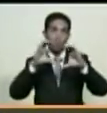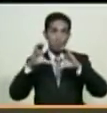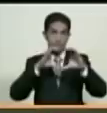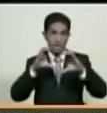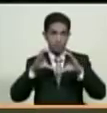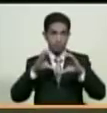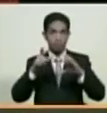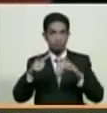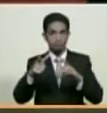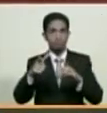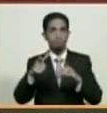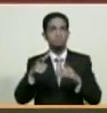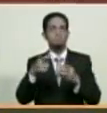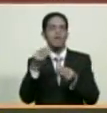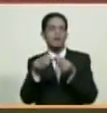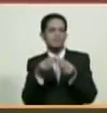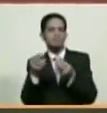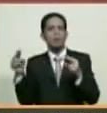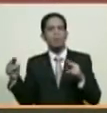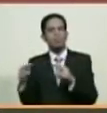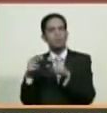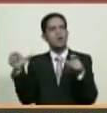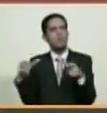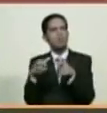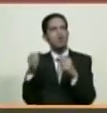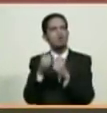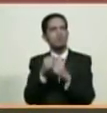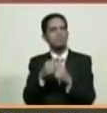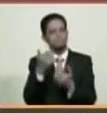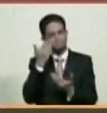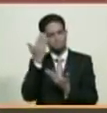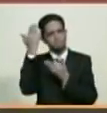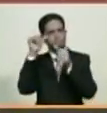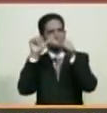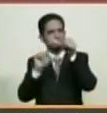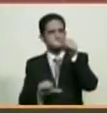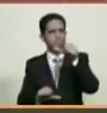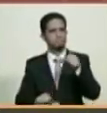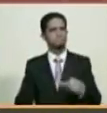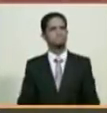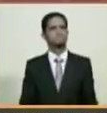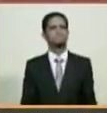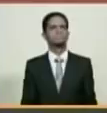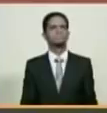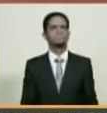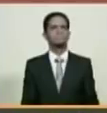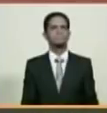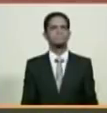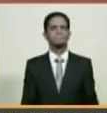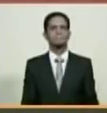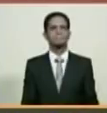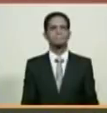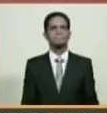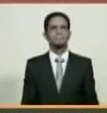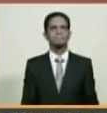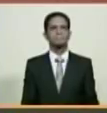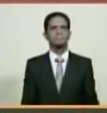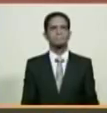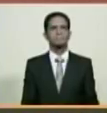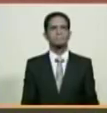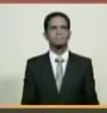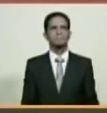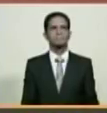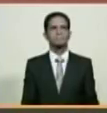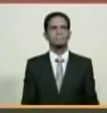Rodríguez, estará sosteniendo un encuentro con medios nacionales. Vamos a escuchar sus declaraciones. Muy